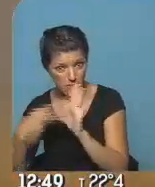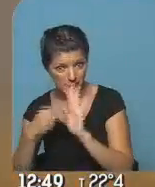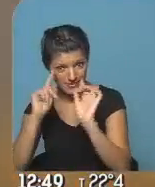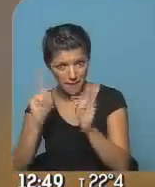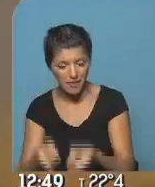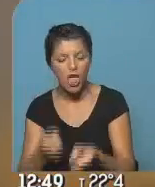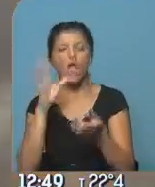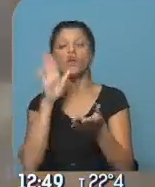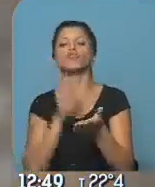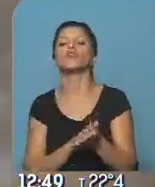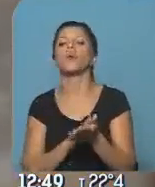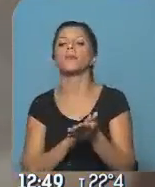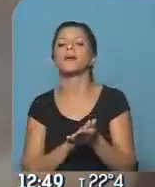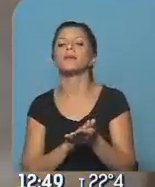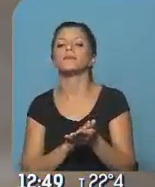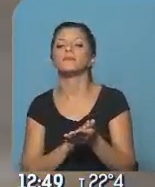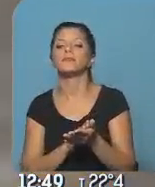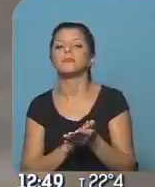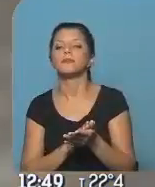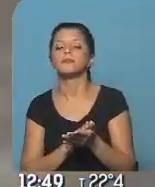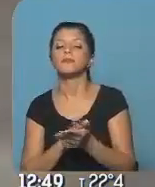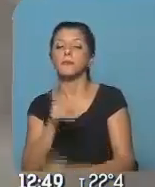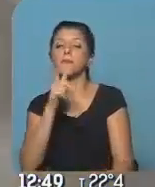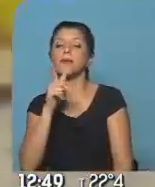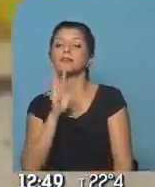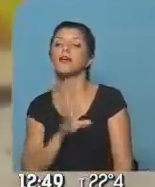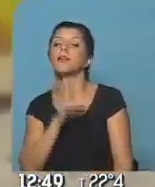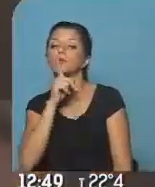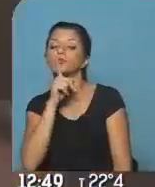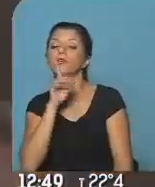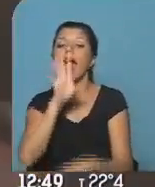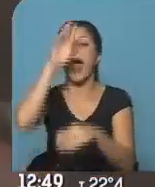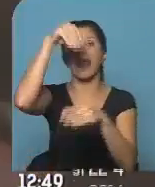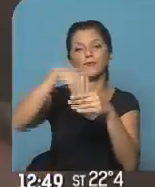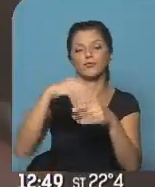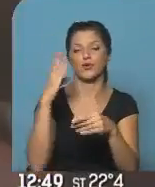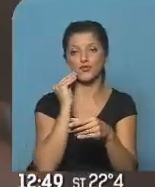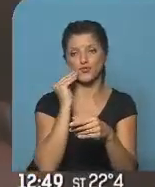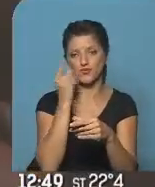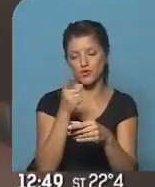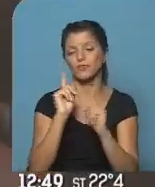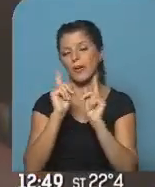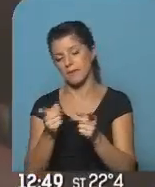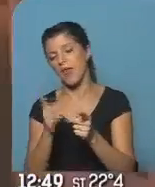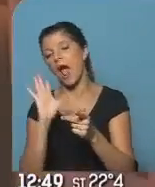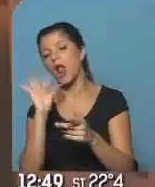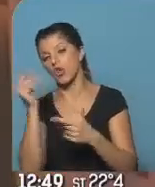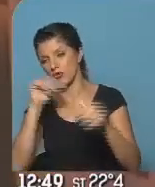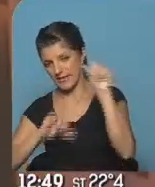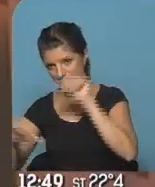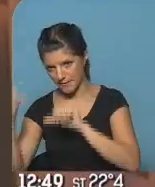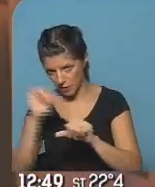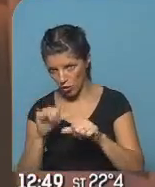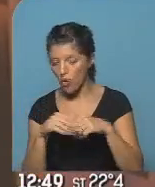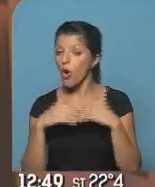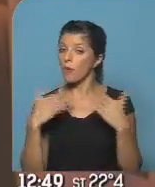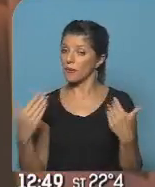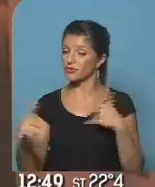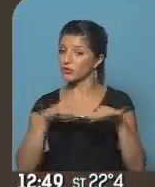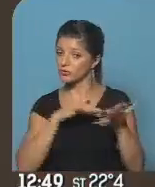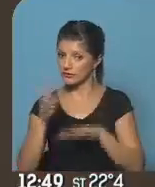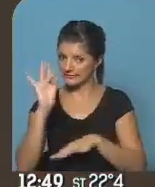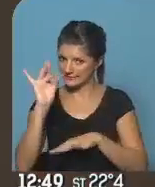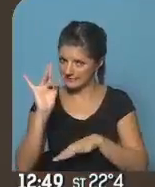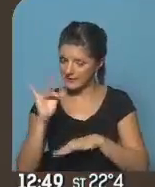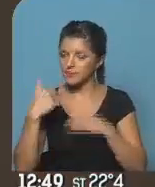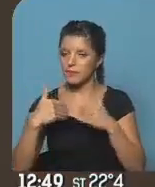químicos que supuestamente usaron también los rusos en Reino Unido. Con lo cual, la situación es bien compleja y hay que mirarla desde todos los ángulos.